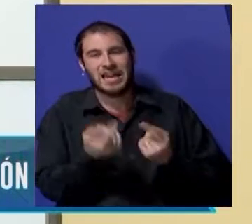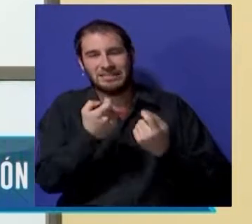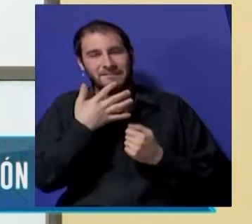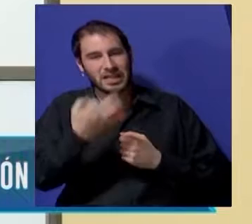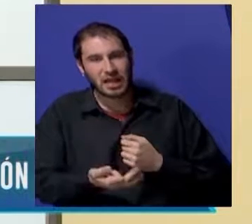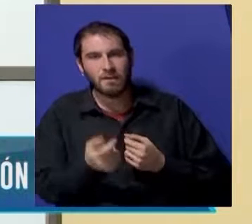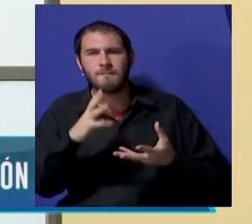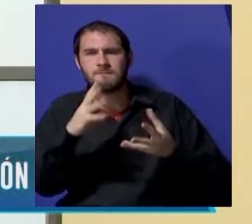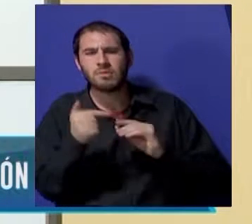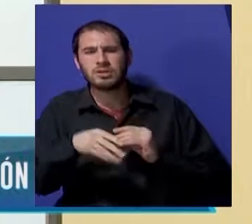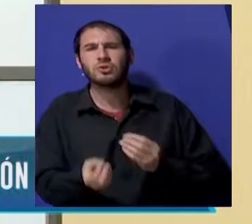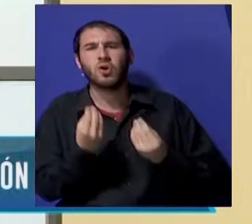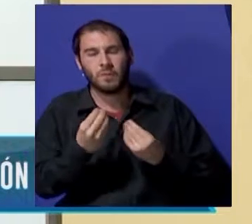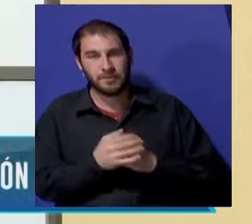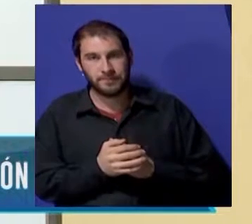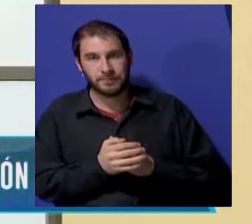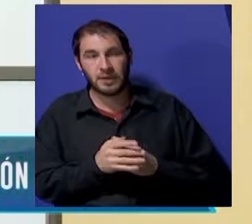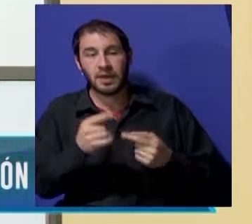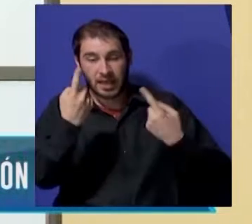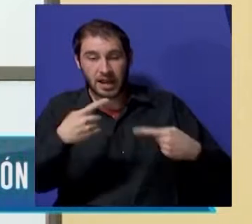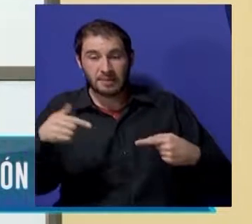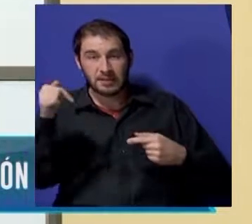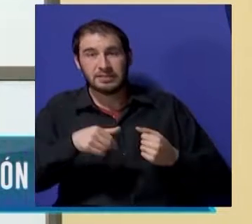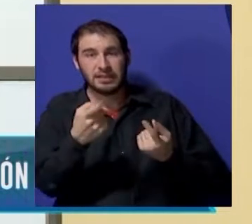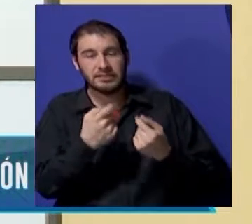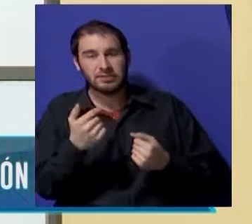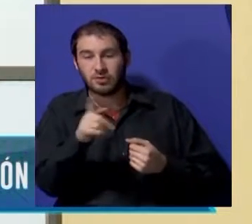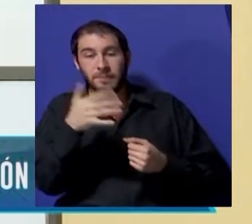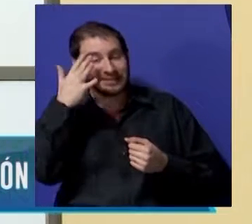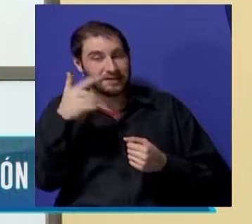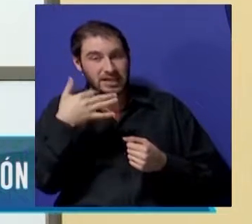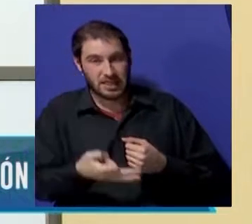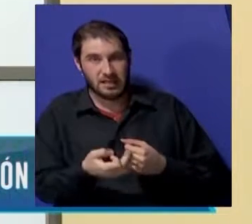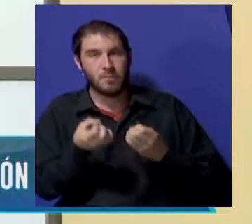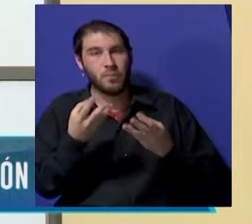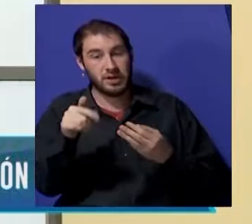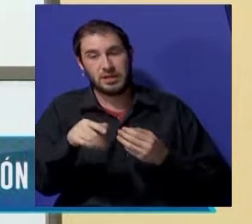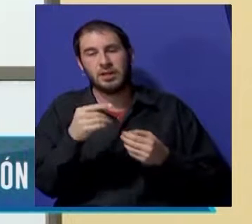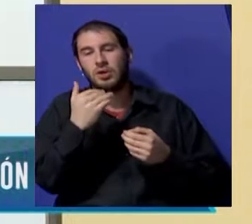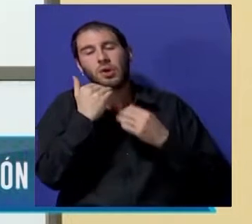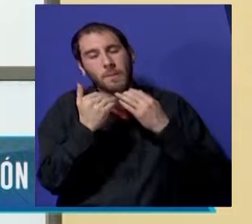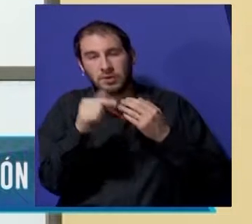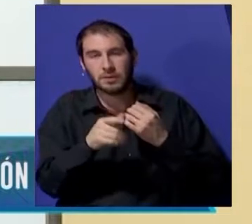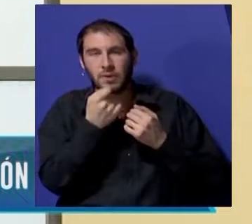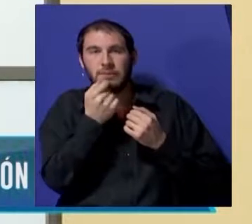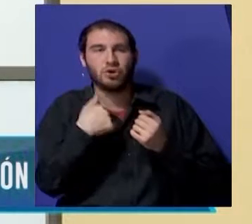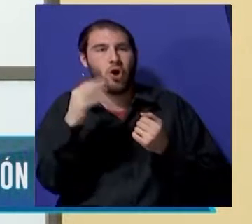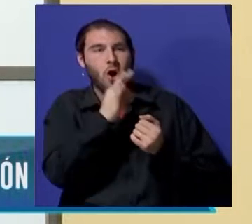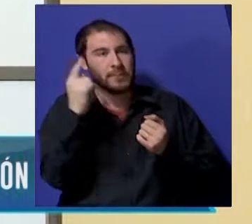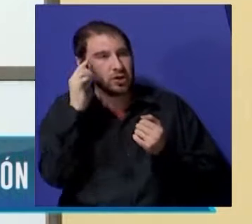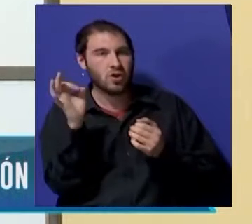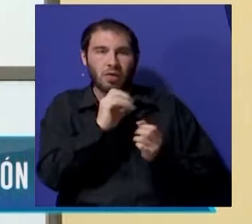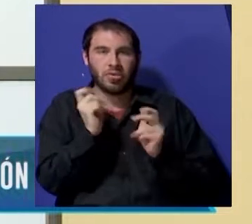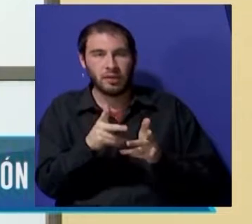que el periodismo sea creíble? Y estas herramientas ayudan a la credibilidad, porque independientemente de lo que yo opine o